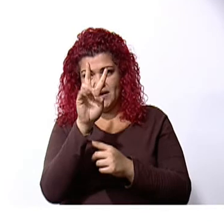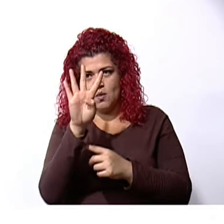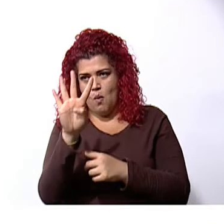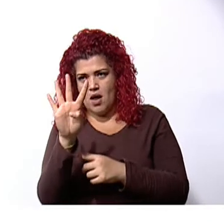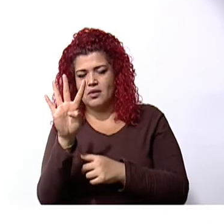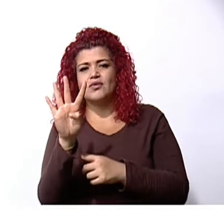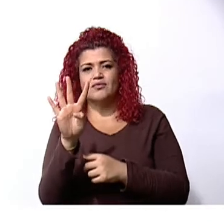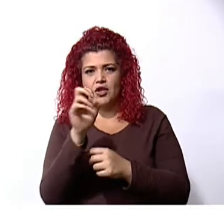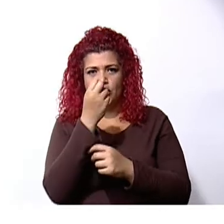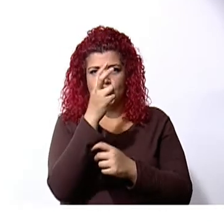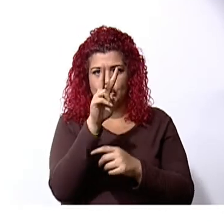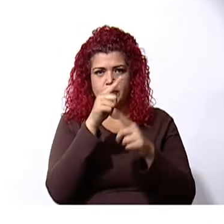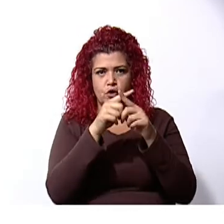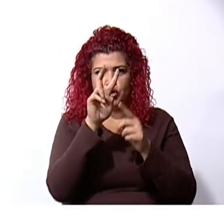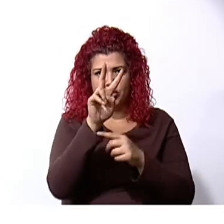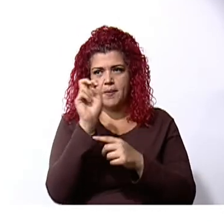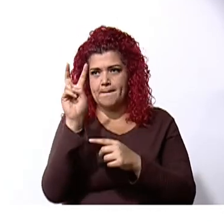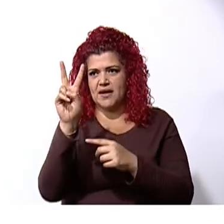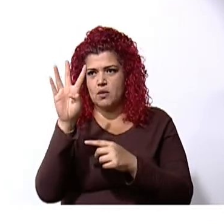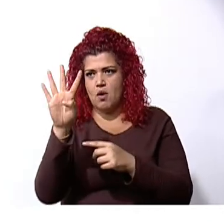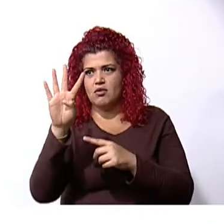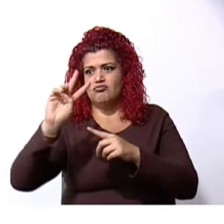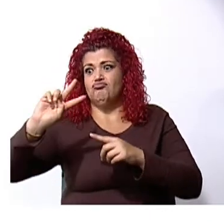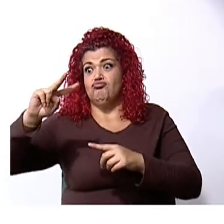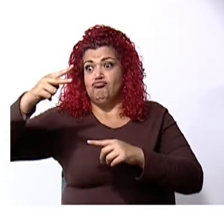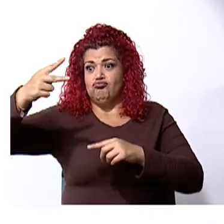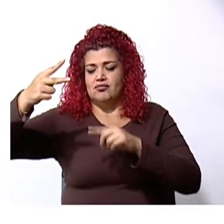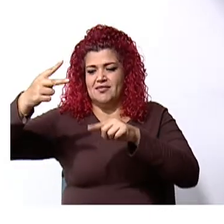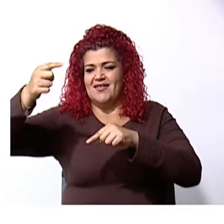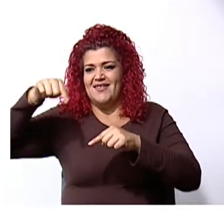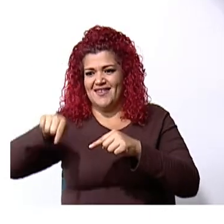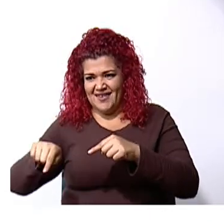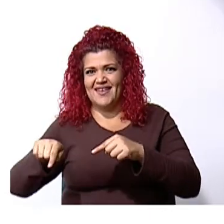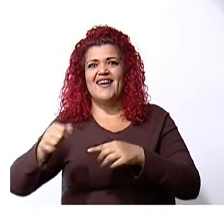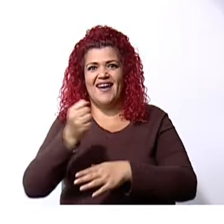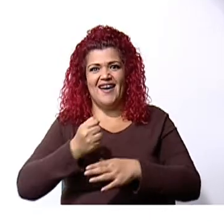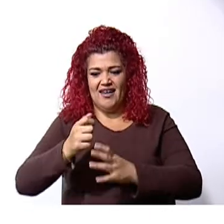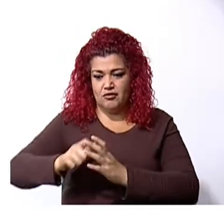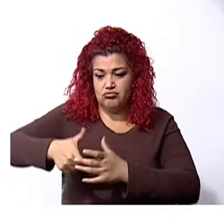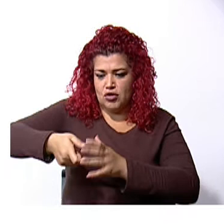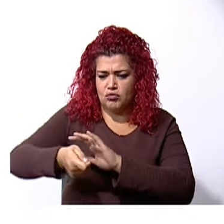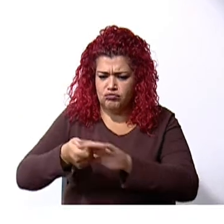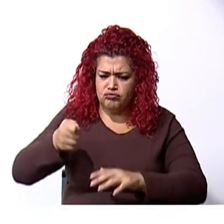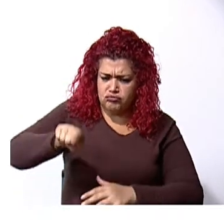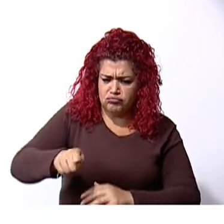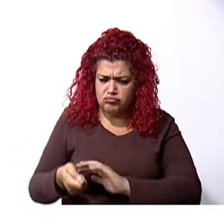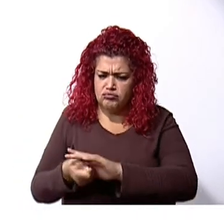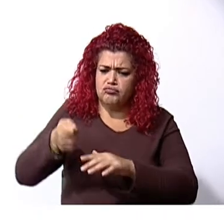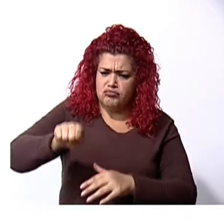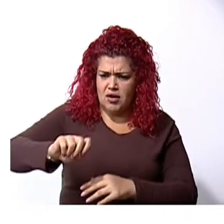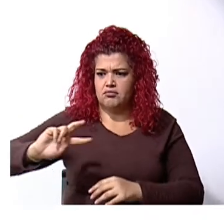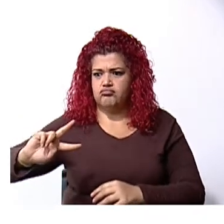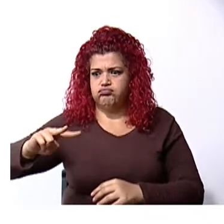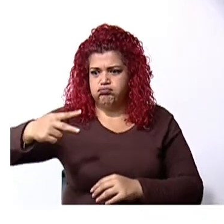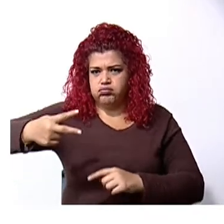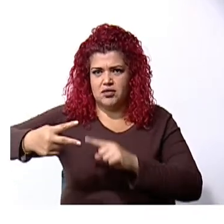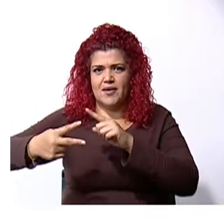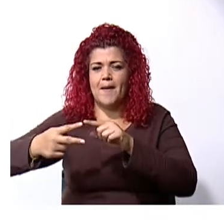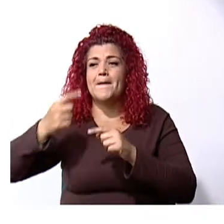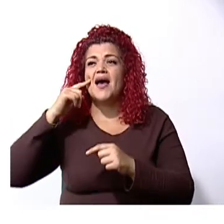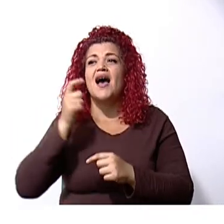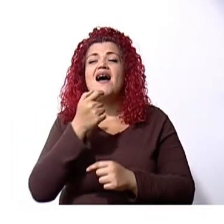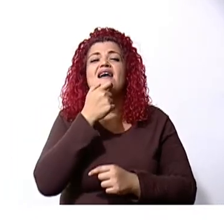cantidad de galletas. Por lo tanto, también duplicamos la cantidad de harina. Cuando triplicamos la cantidad